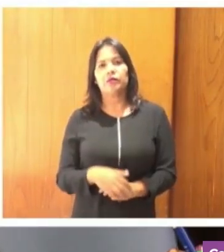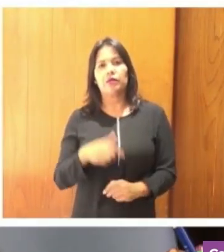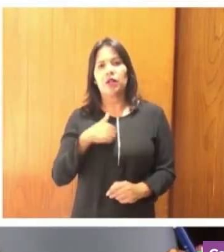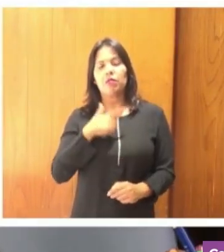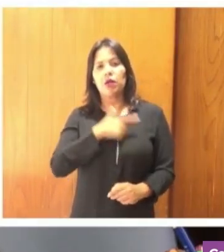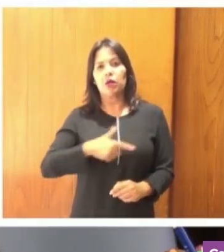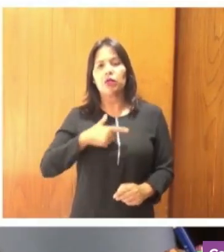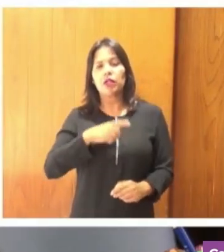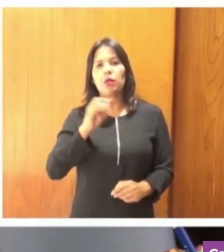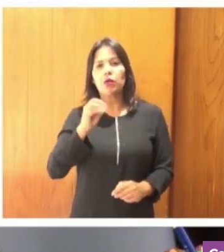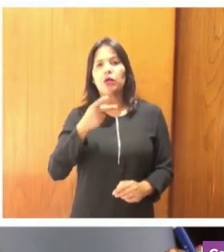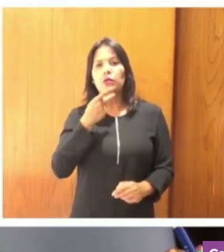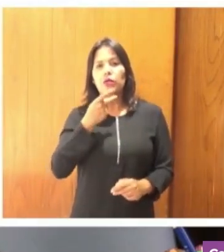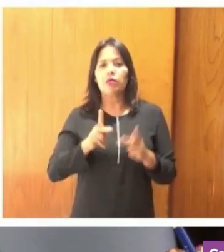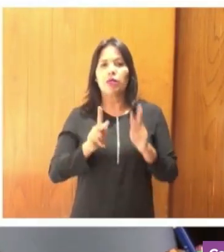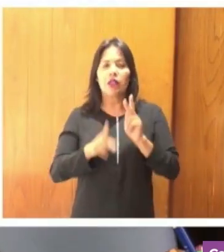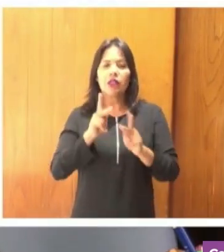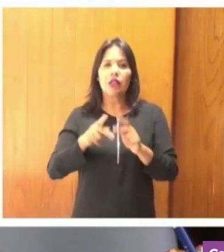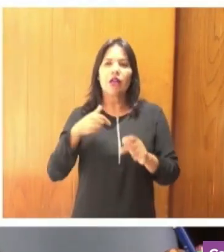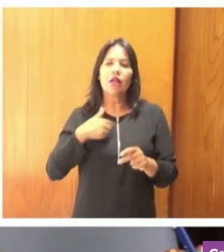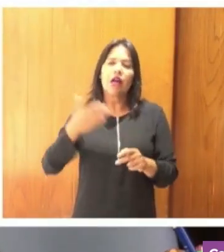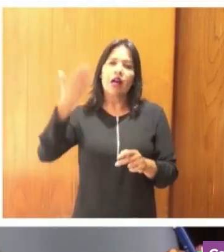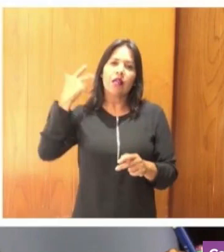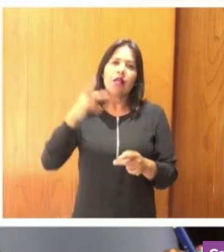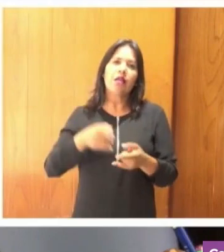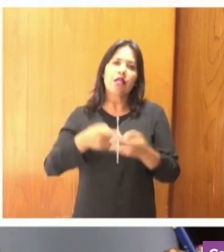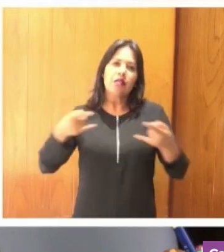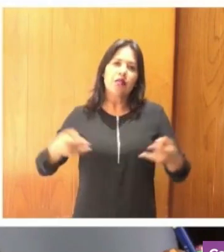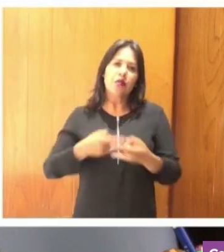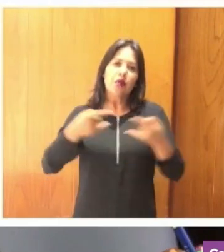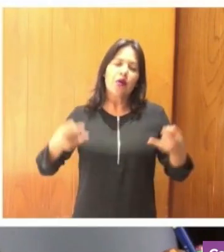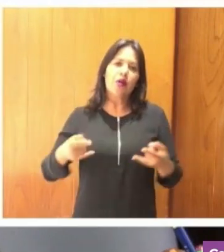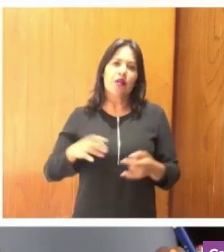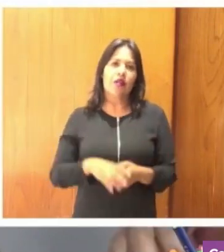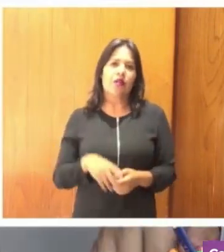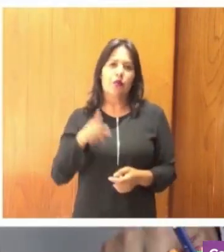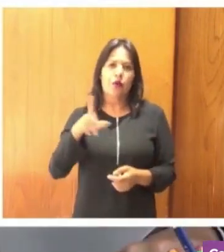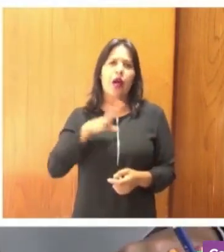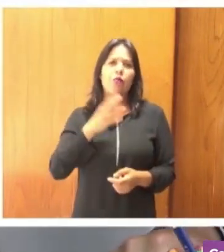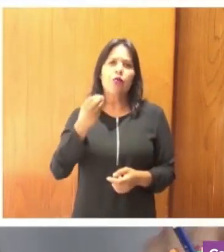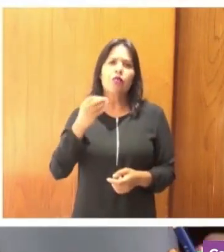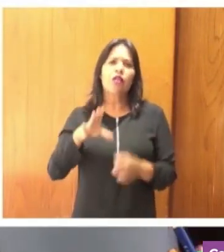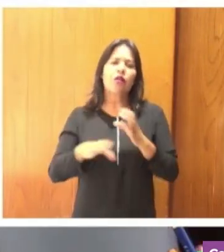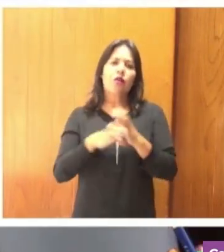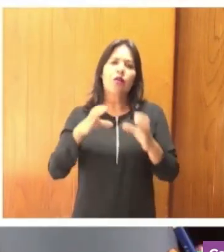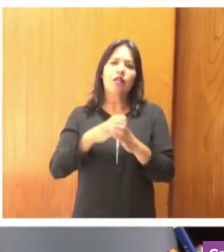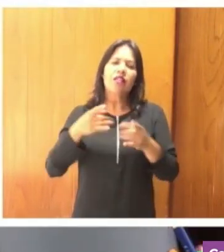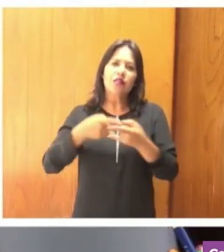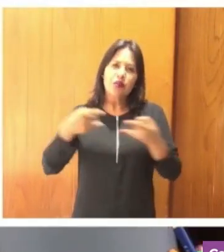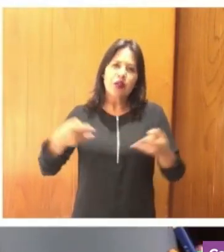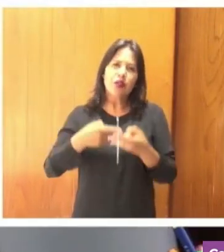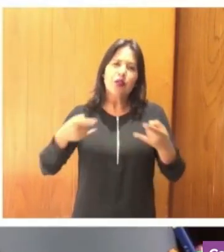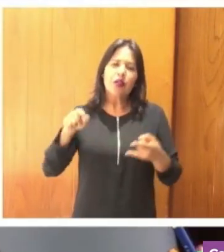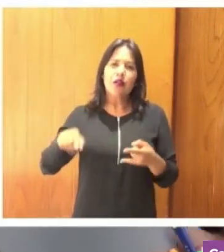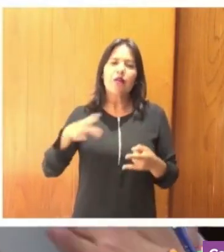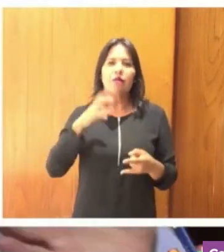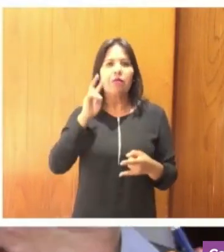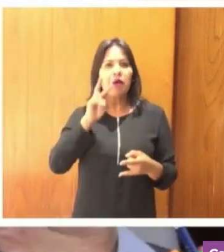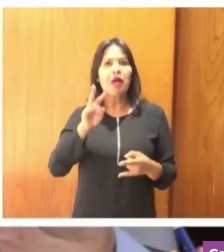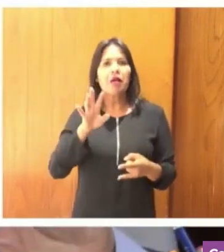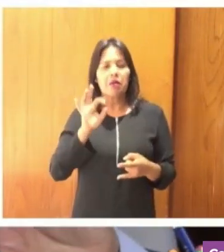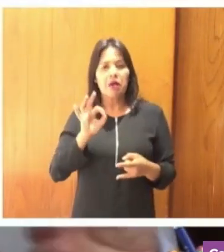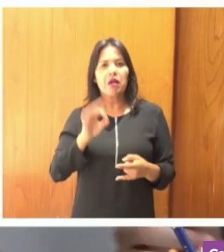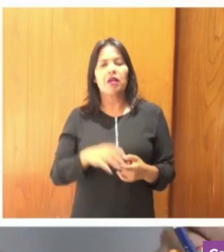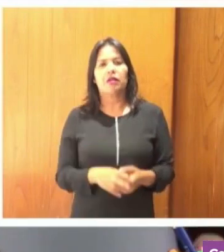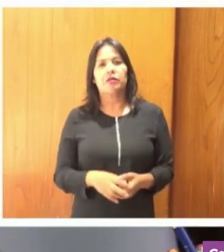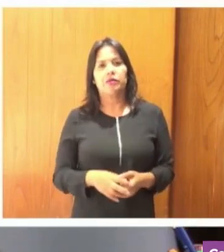la historia de nuestro país. Ustedes tienen muchas razones para estar orgullosos, no solo en esta victoria, esta ocasión. Usted lo refirió muy